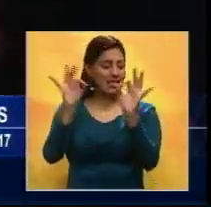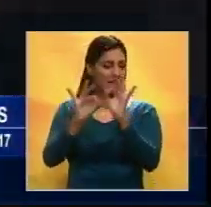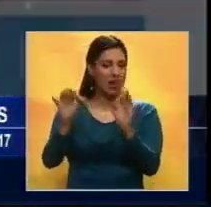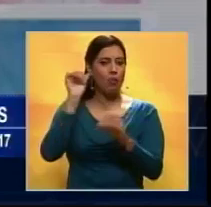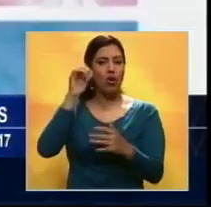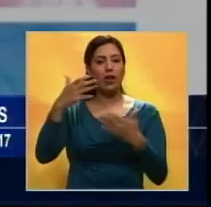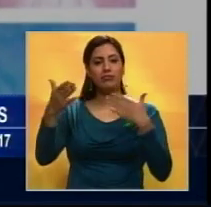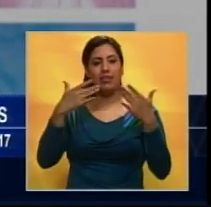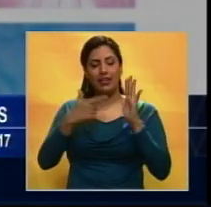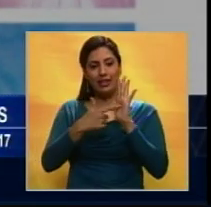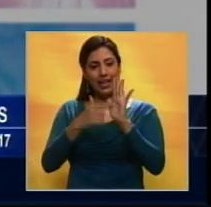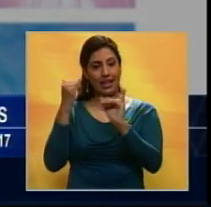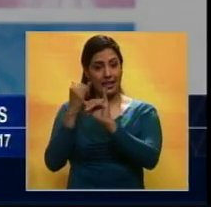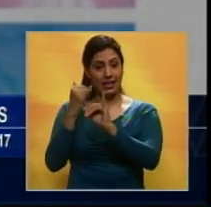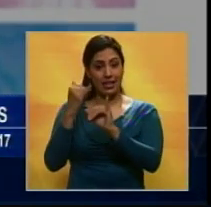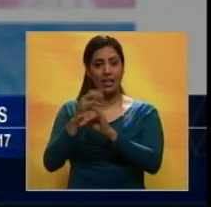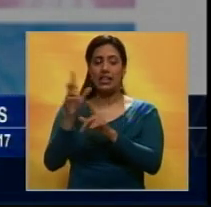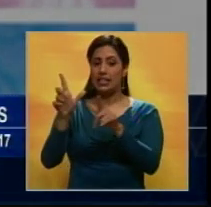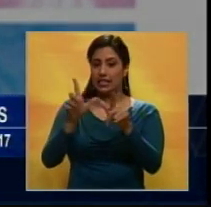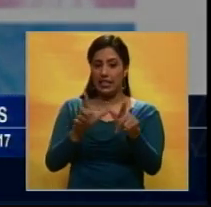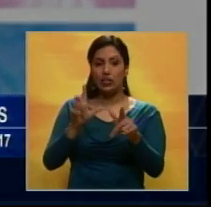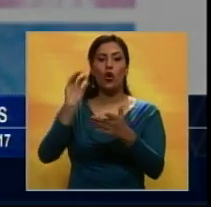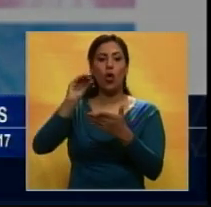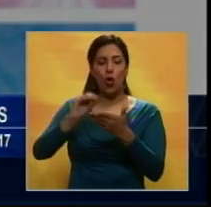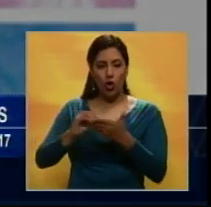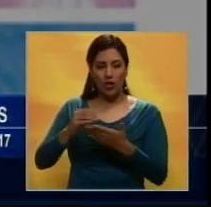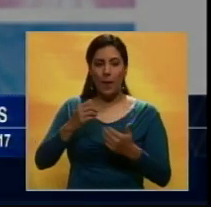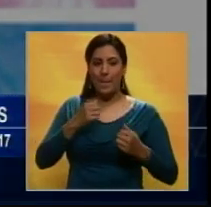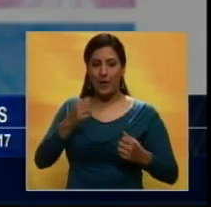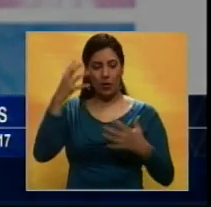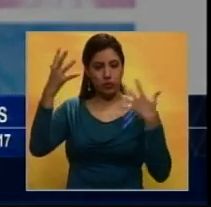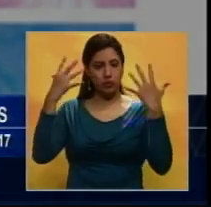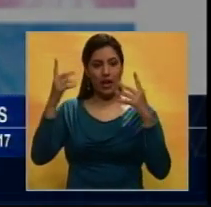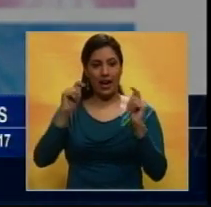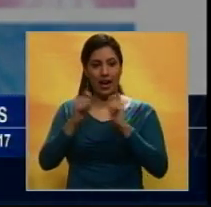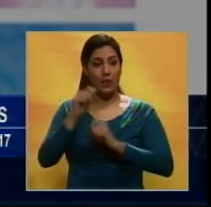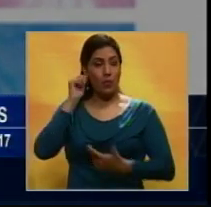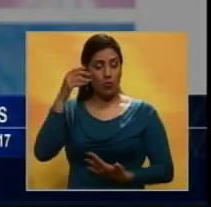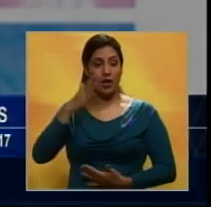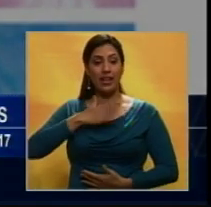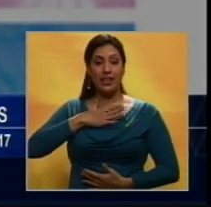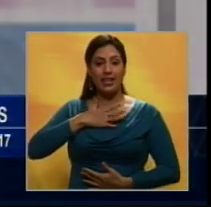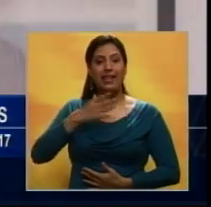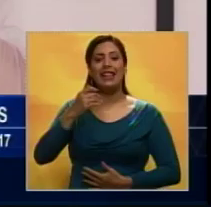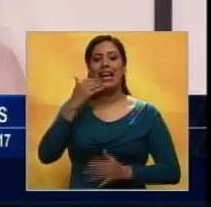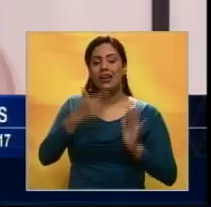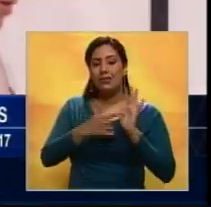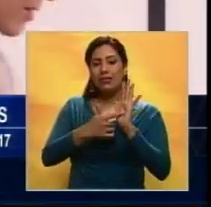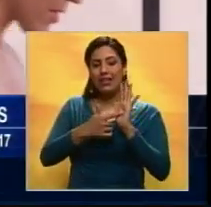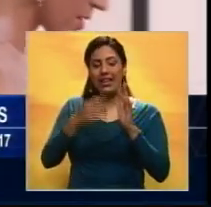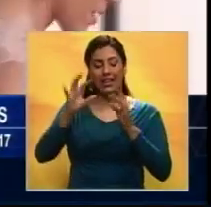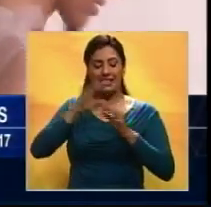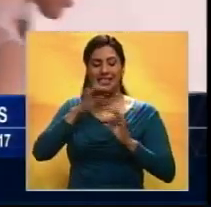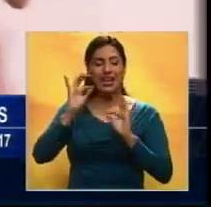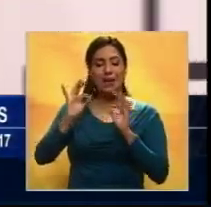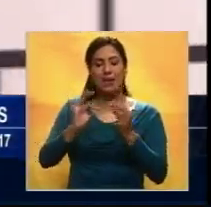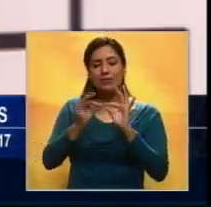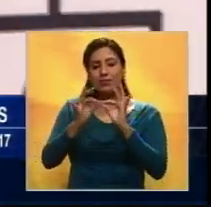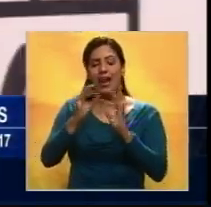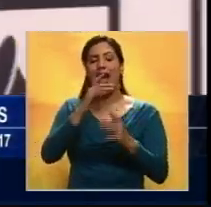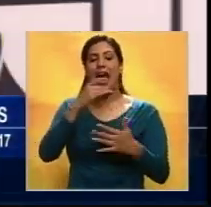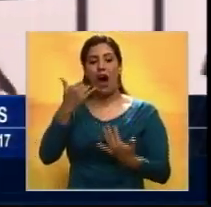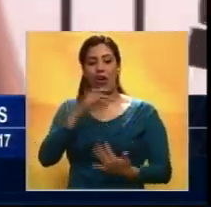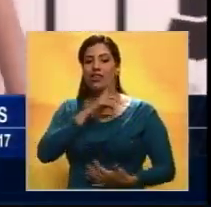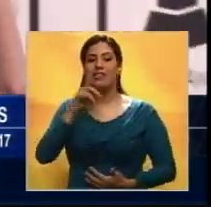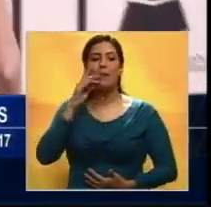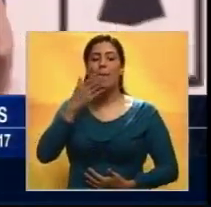cantante compartió por sus redes sociales que está lista para volver y con un nuevo look. Katy regresa con una de sus impresionantes interpretaciones y lo hará